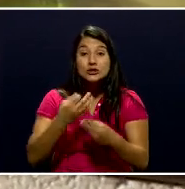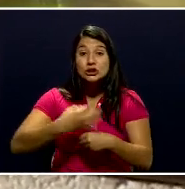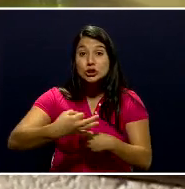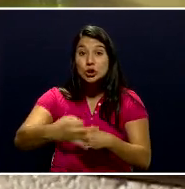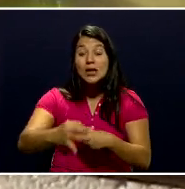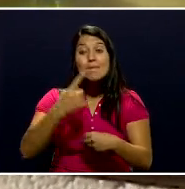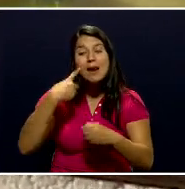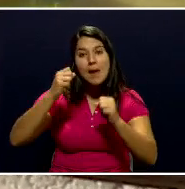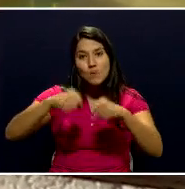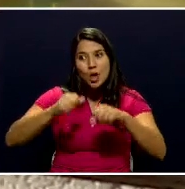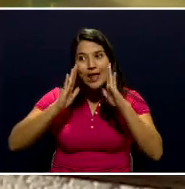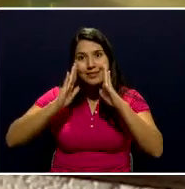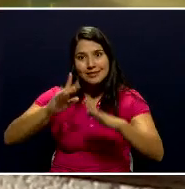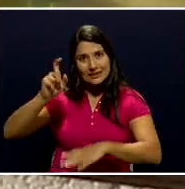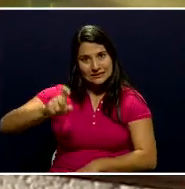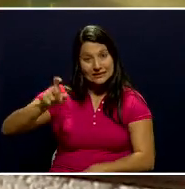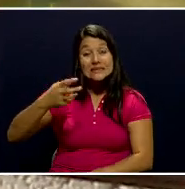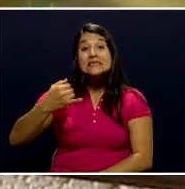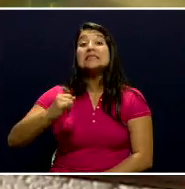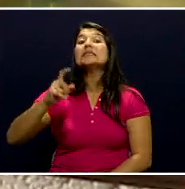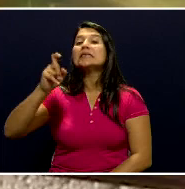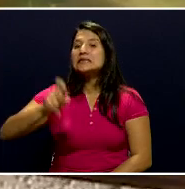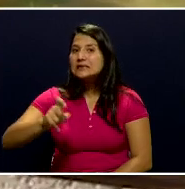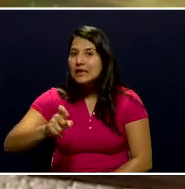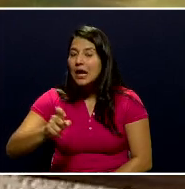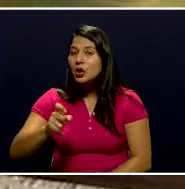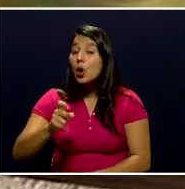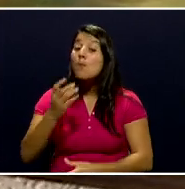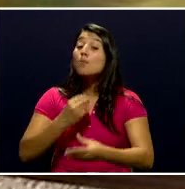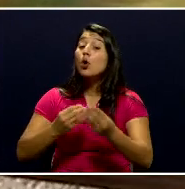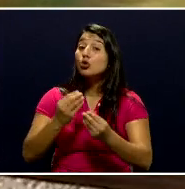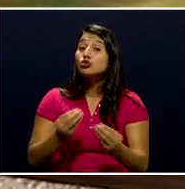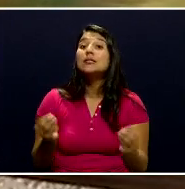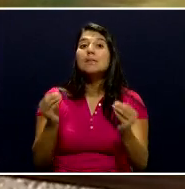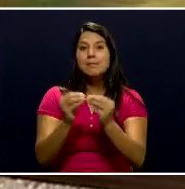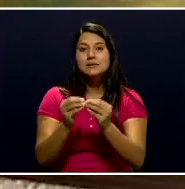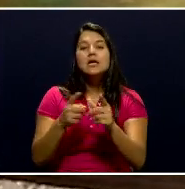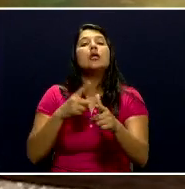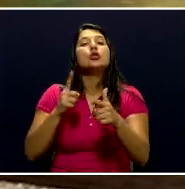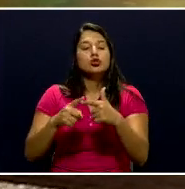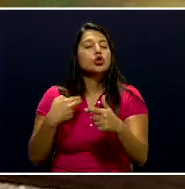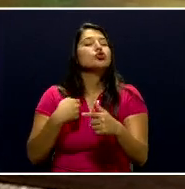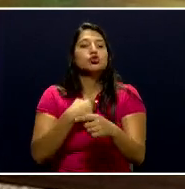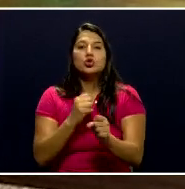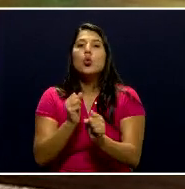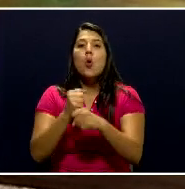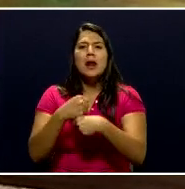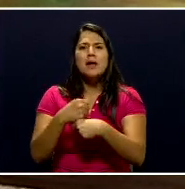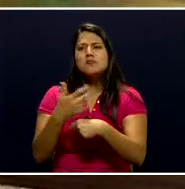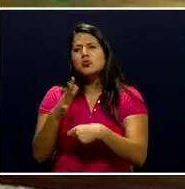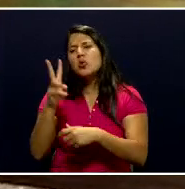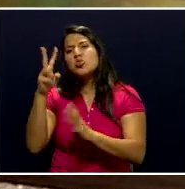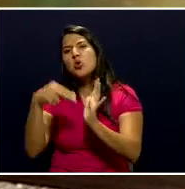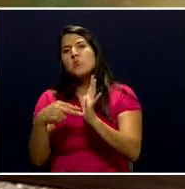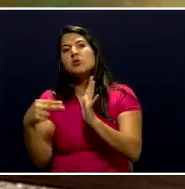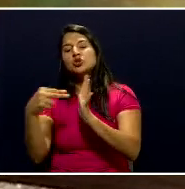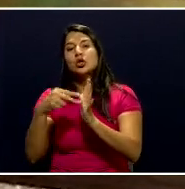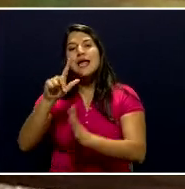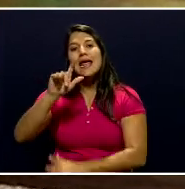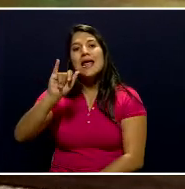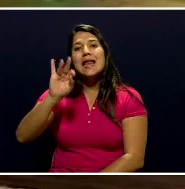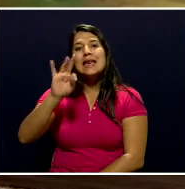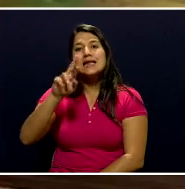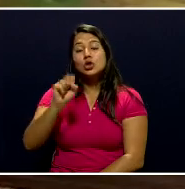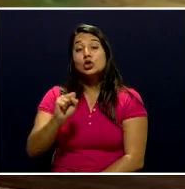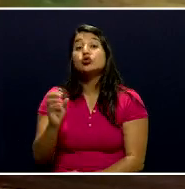ha tenido. Y si de ser necesario necesitamos ampliar esa destilación, lo haremos en al menos 2 millones de litros más, a